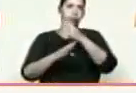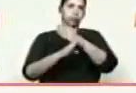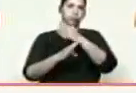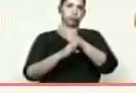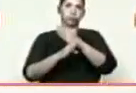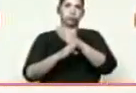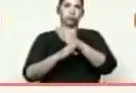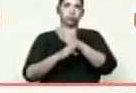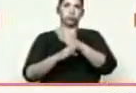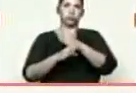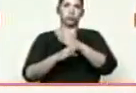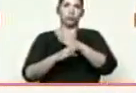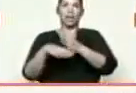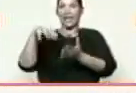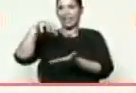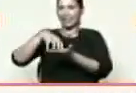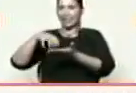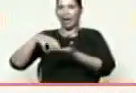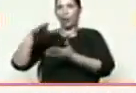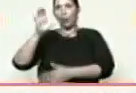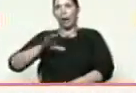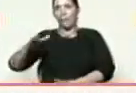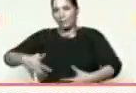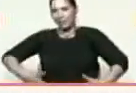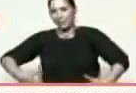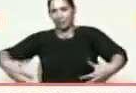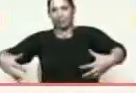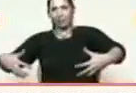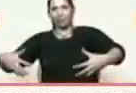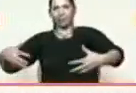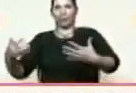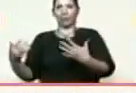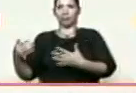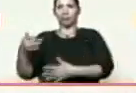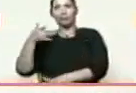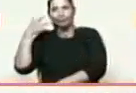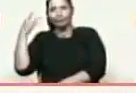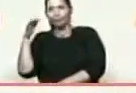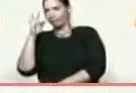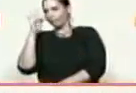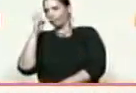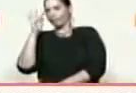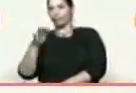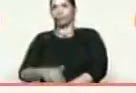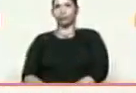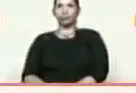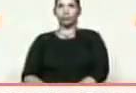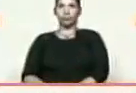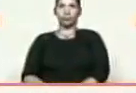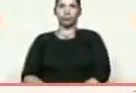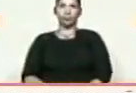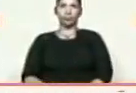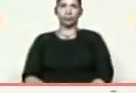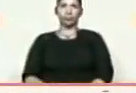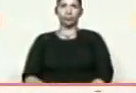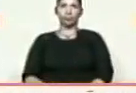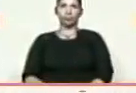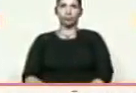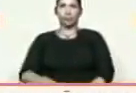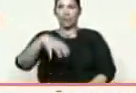capitalista burgués, que es un Estado piramidal, que es un Estado jerarquizado, que es un